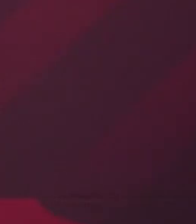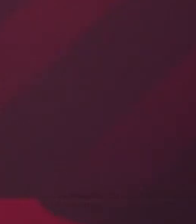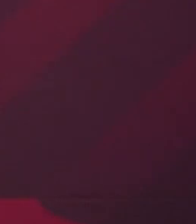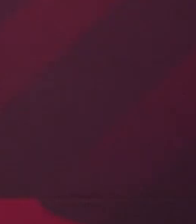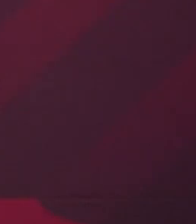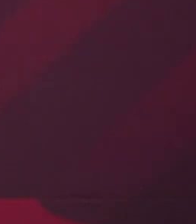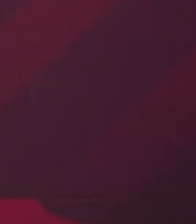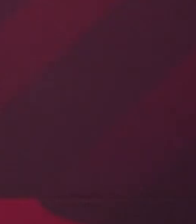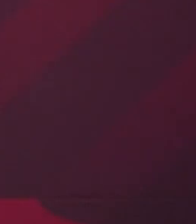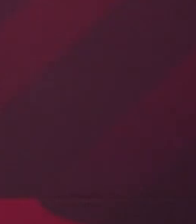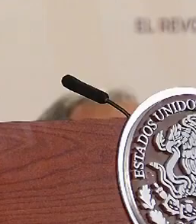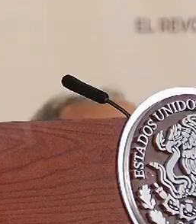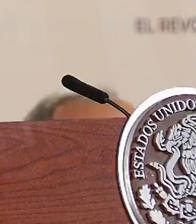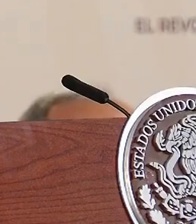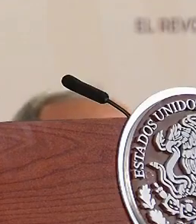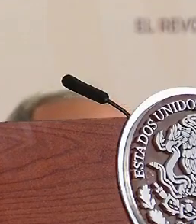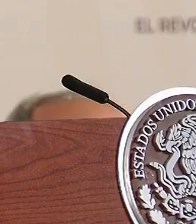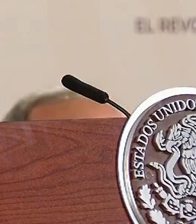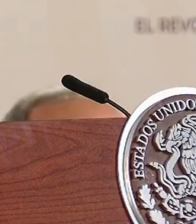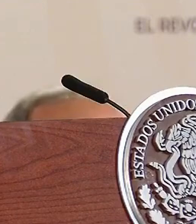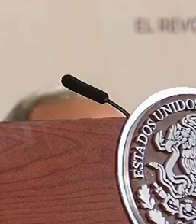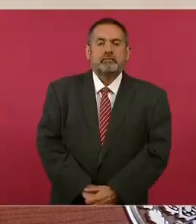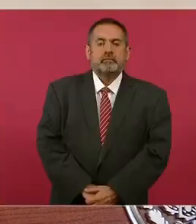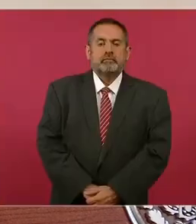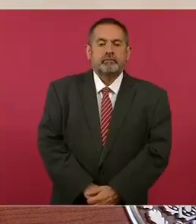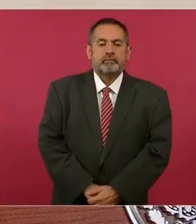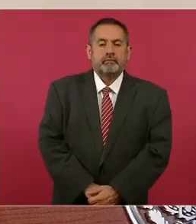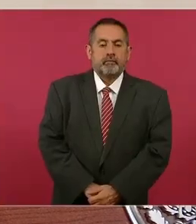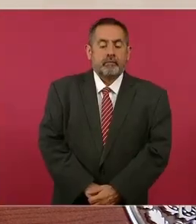con ningún país